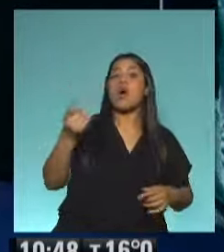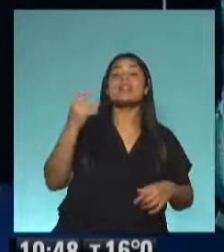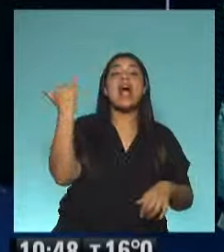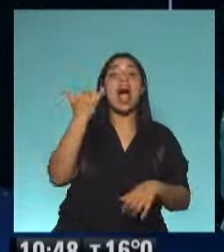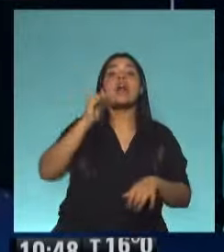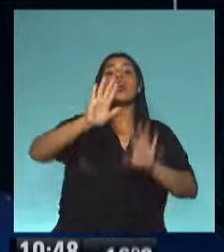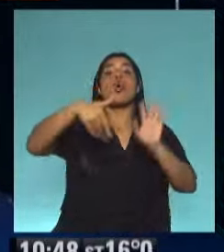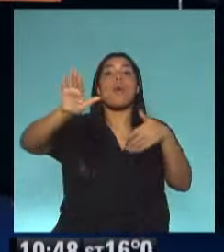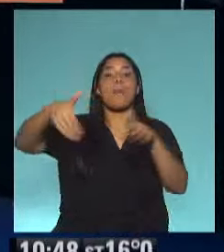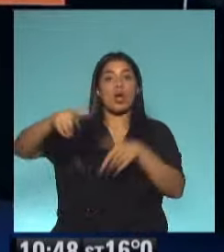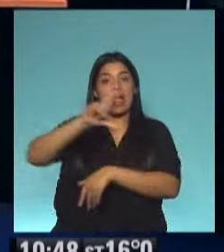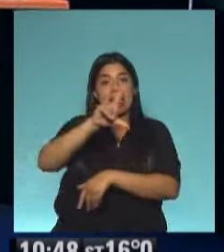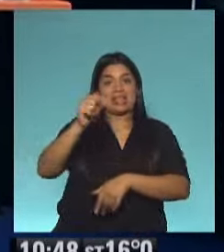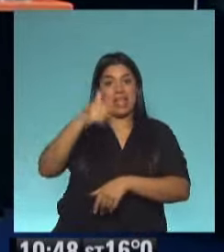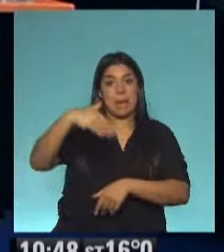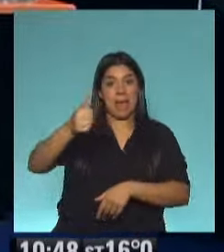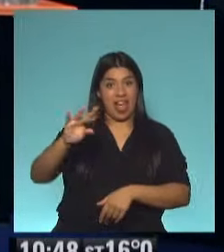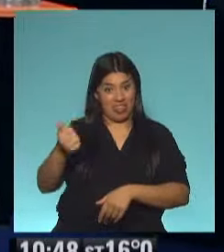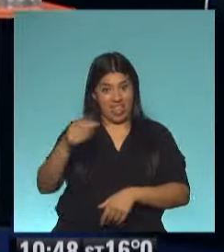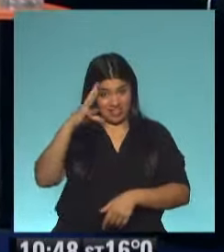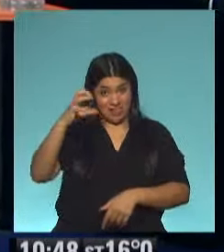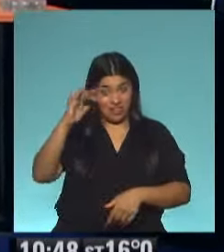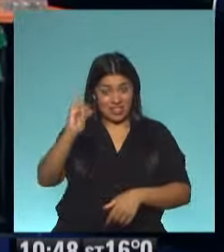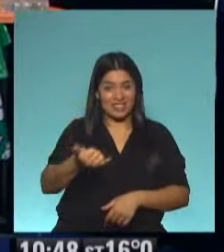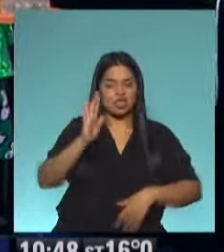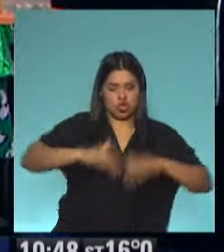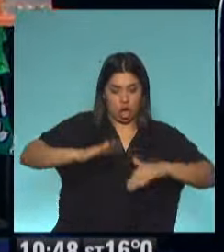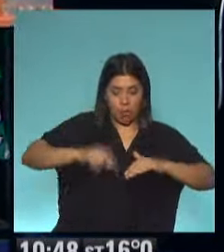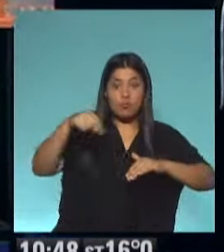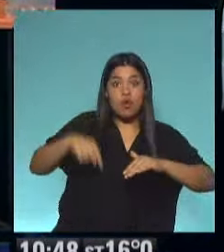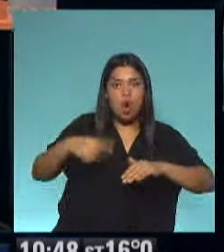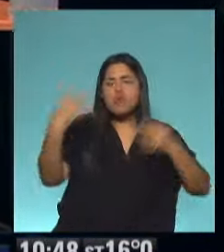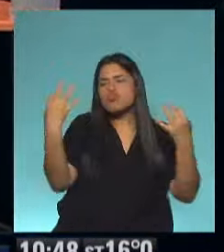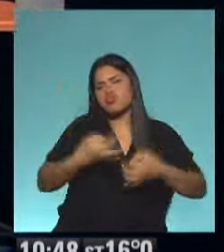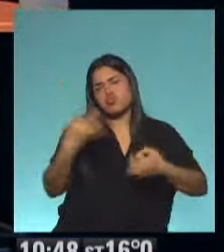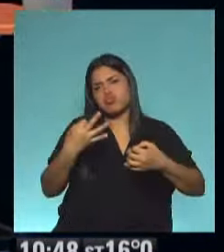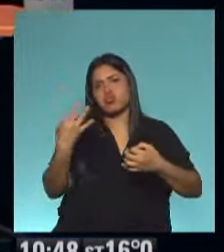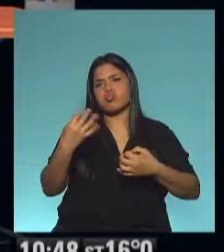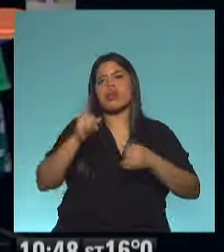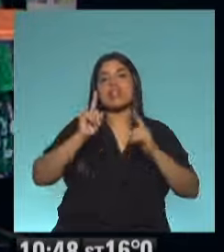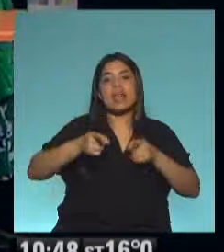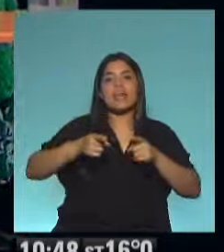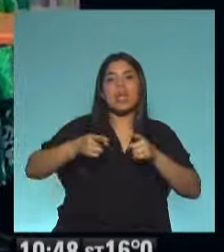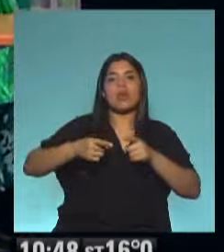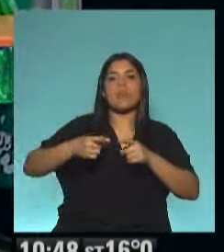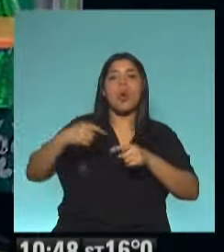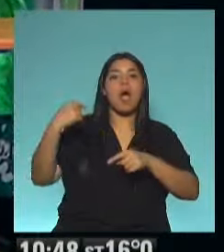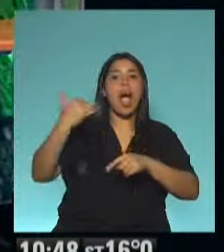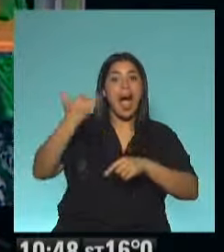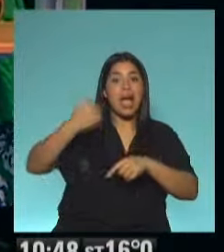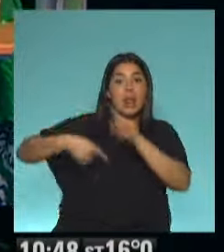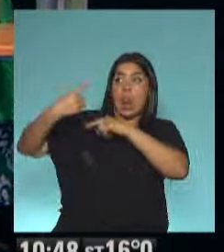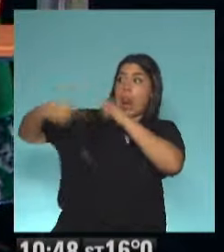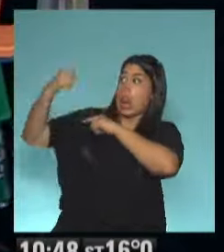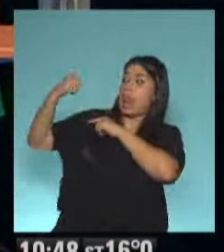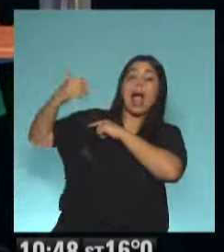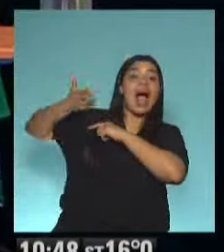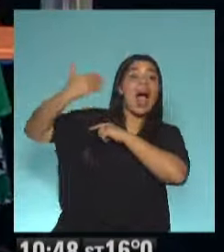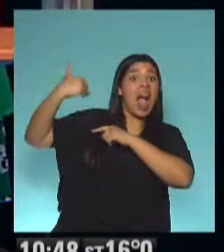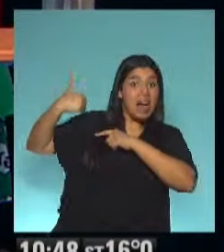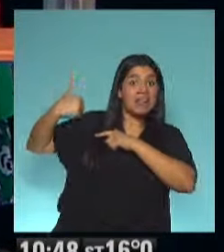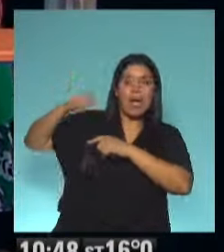tambores. Exactamente, hablamos de los tambores, de las llamadas, hablamos de su ascendencia africana, de los esclavos que habían